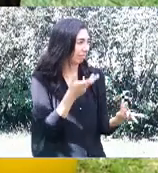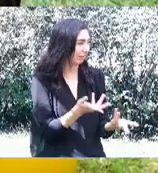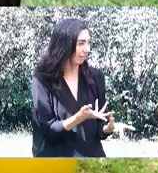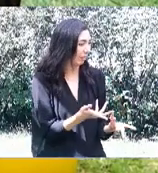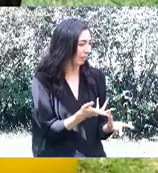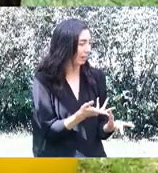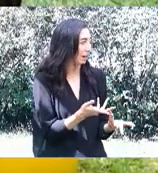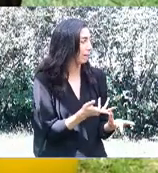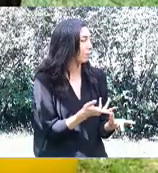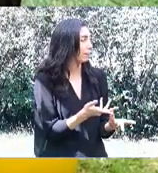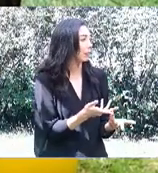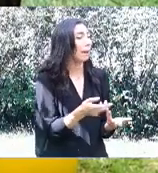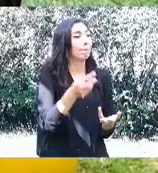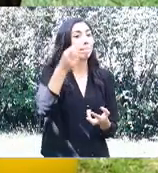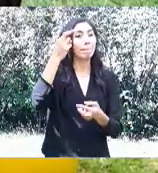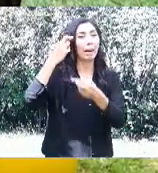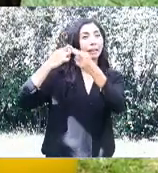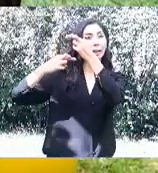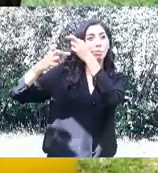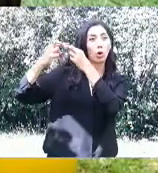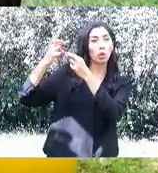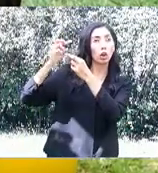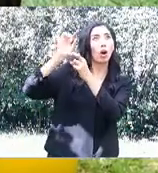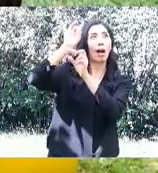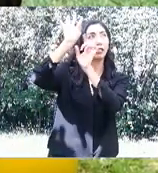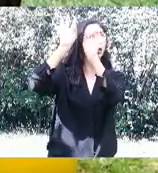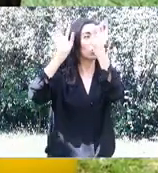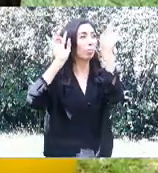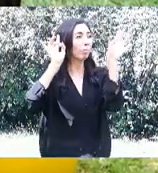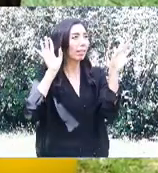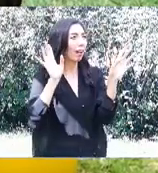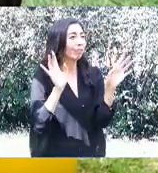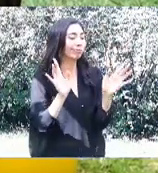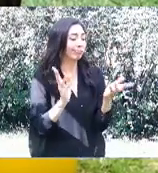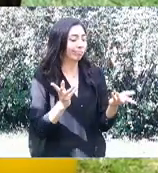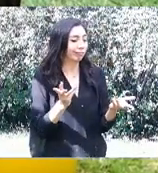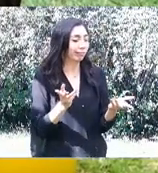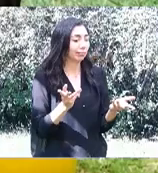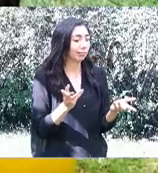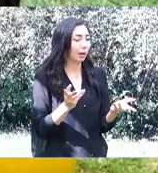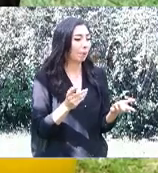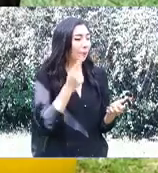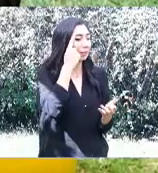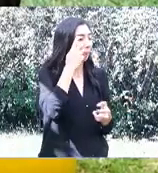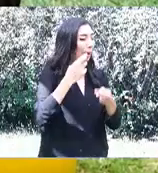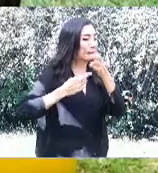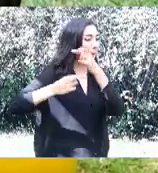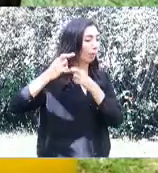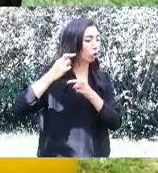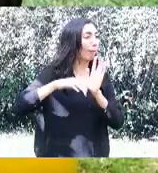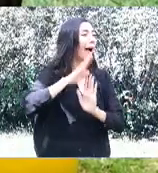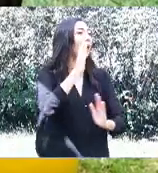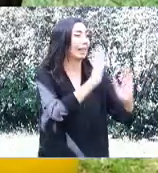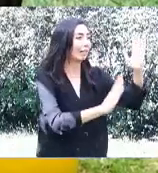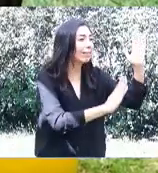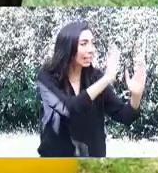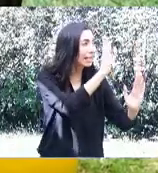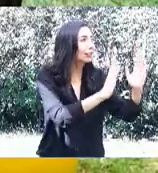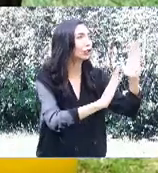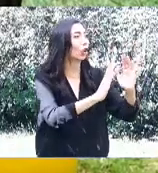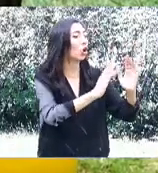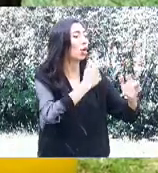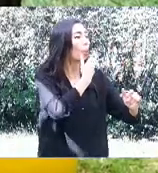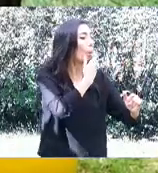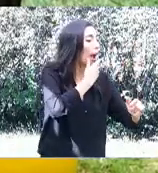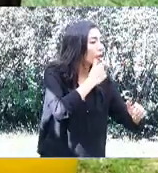general como la dimensión patrimonial no se asocia a la ciencia se asocia más a edificios antiguos a eh restos